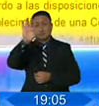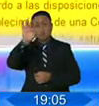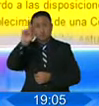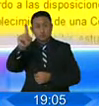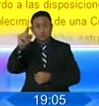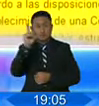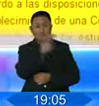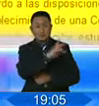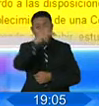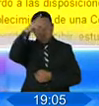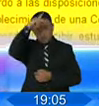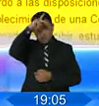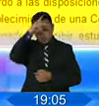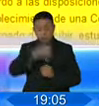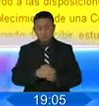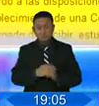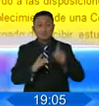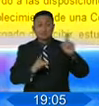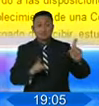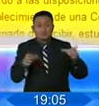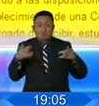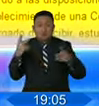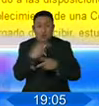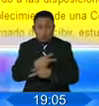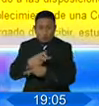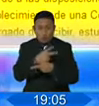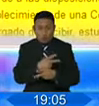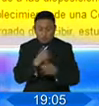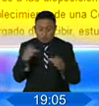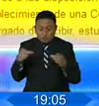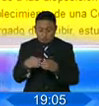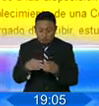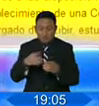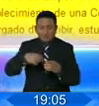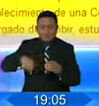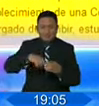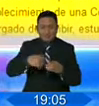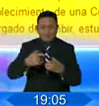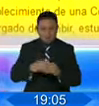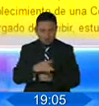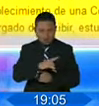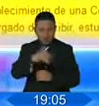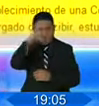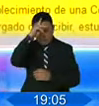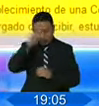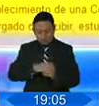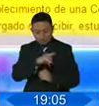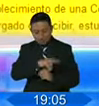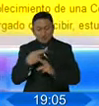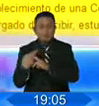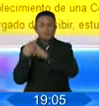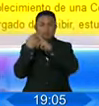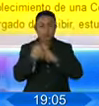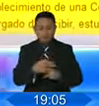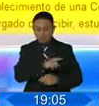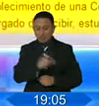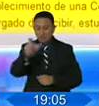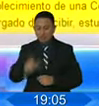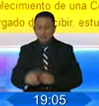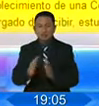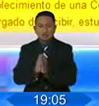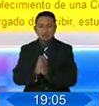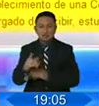que determina el establecimiento de una comisión especial para los refugiados de composición estatal como el órgano encargado de recibir,